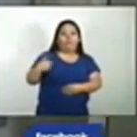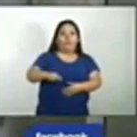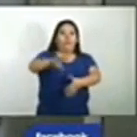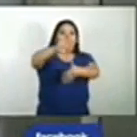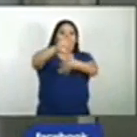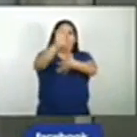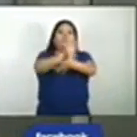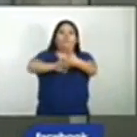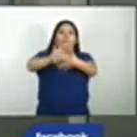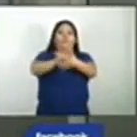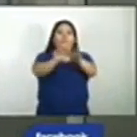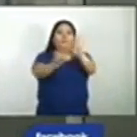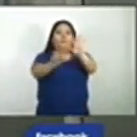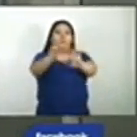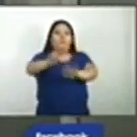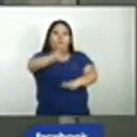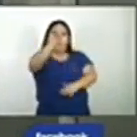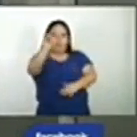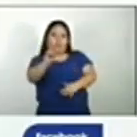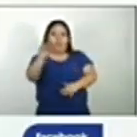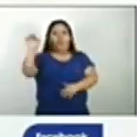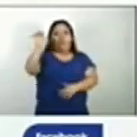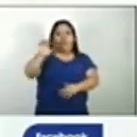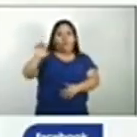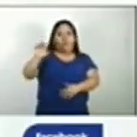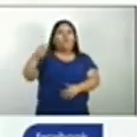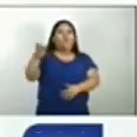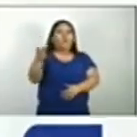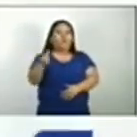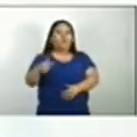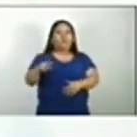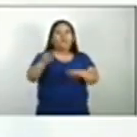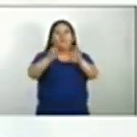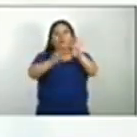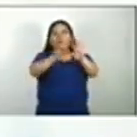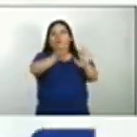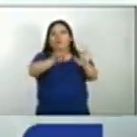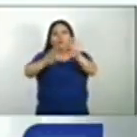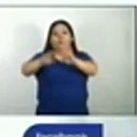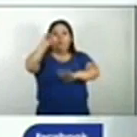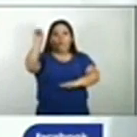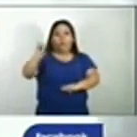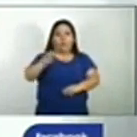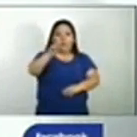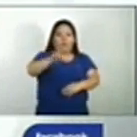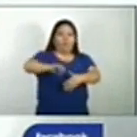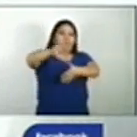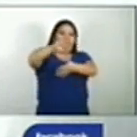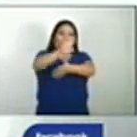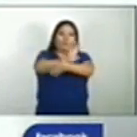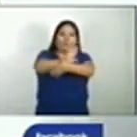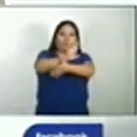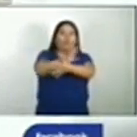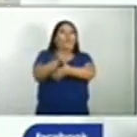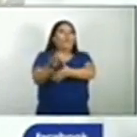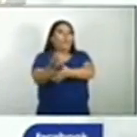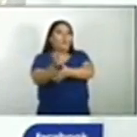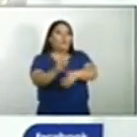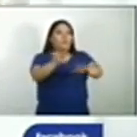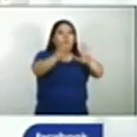es del 67%. En Europa se contabiliza el 68% y en el Pacífico Occidental se refleja